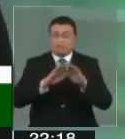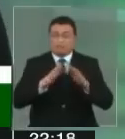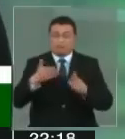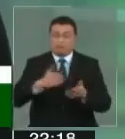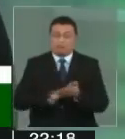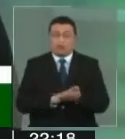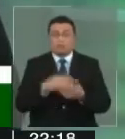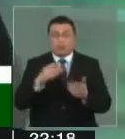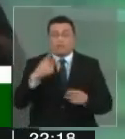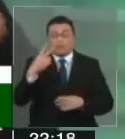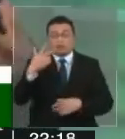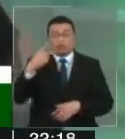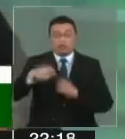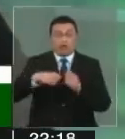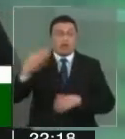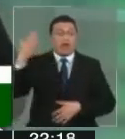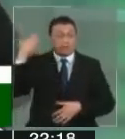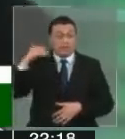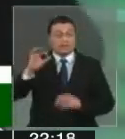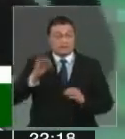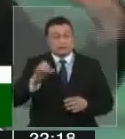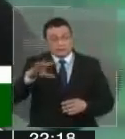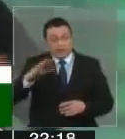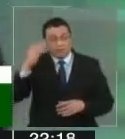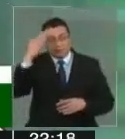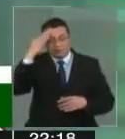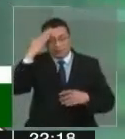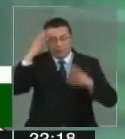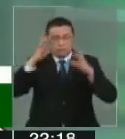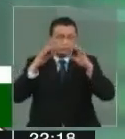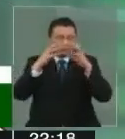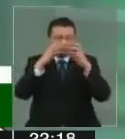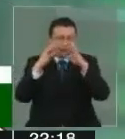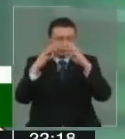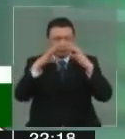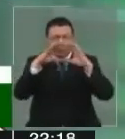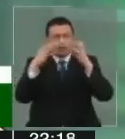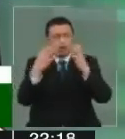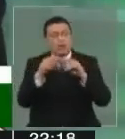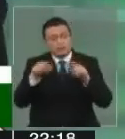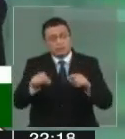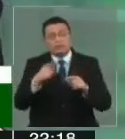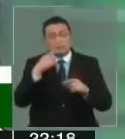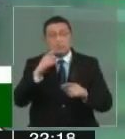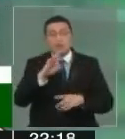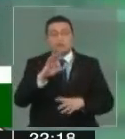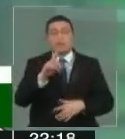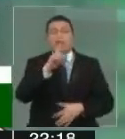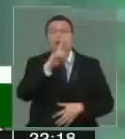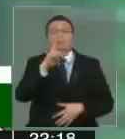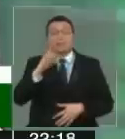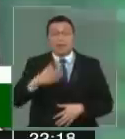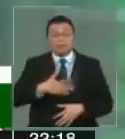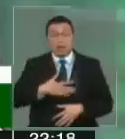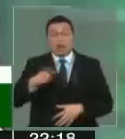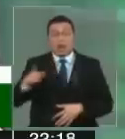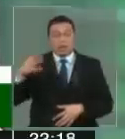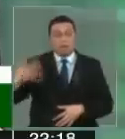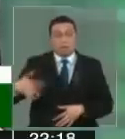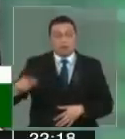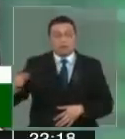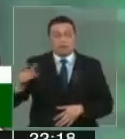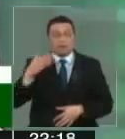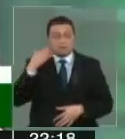hace 28 años atrás lo que se sabía del cerebro, en fin. Y ahí una tía mía fue clave, Teresa Pinto. Ella